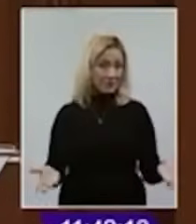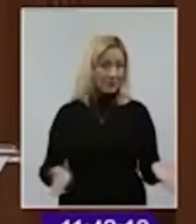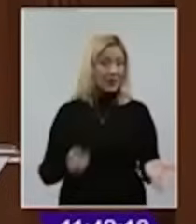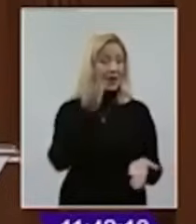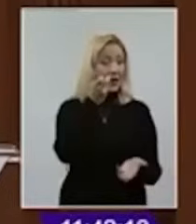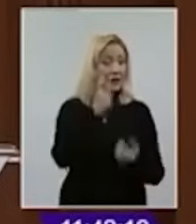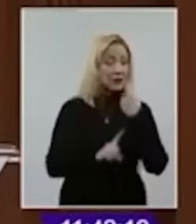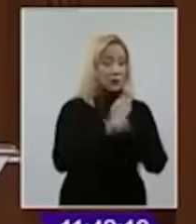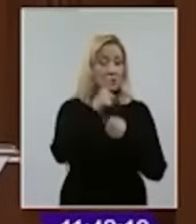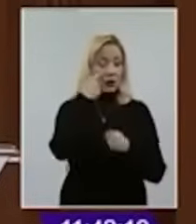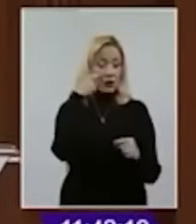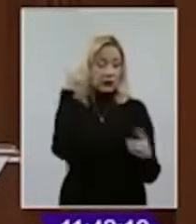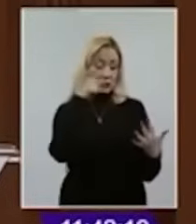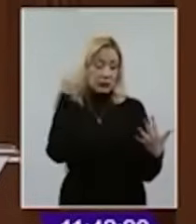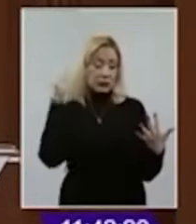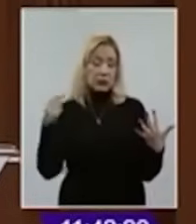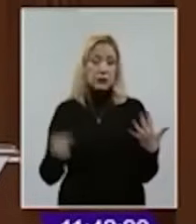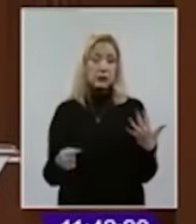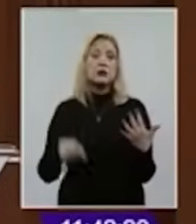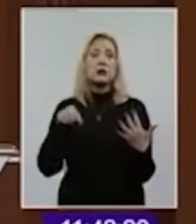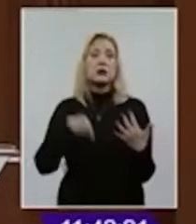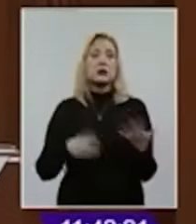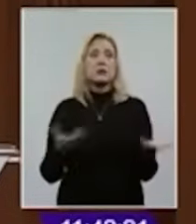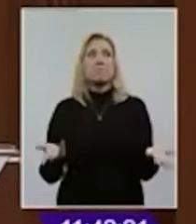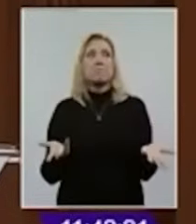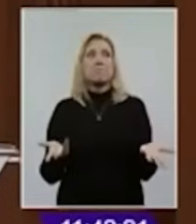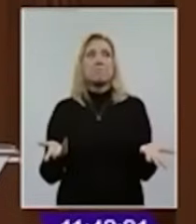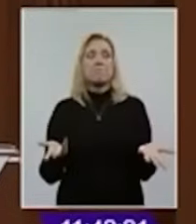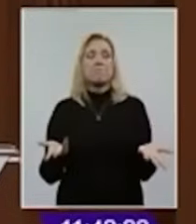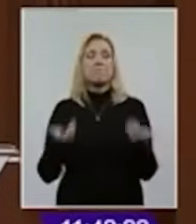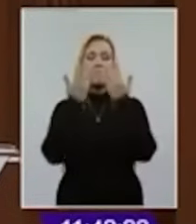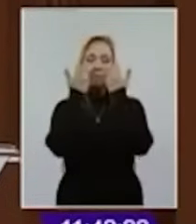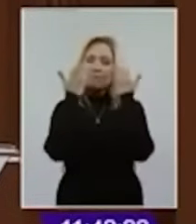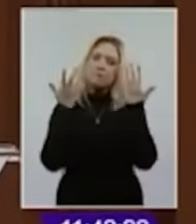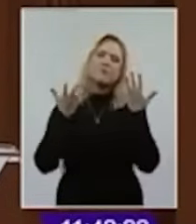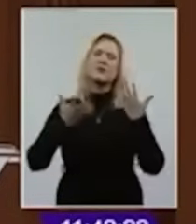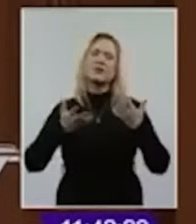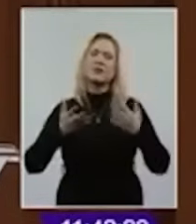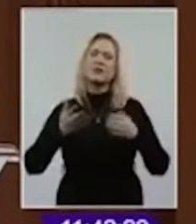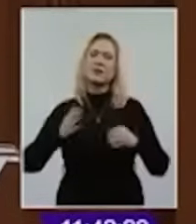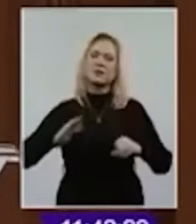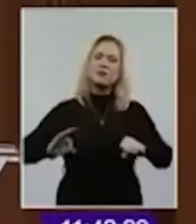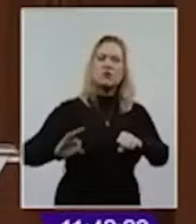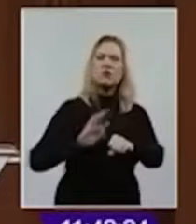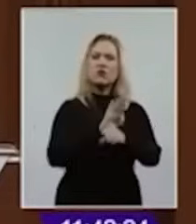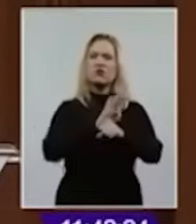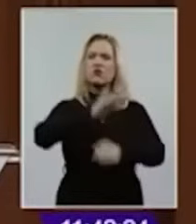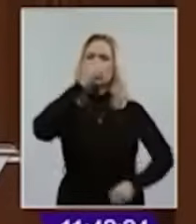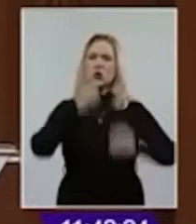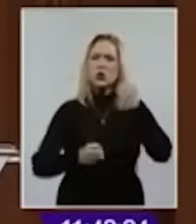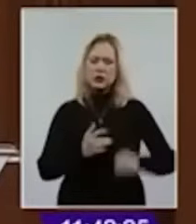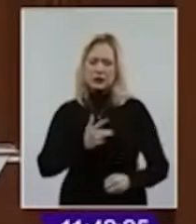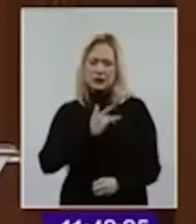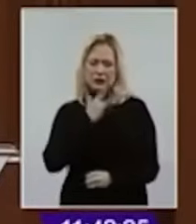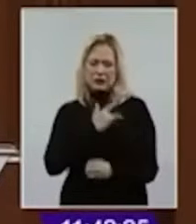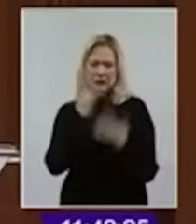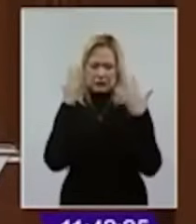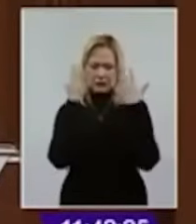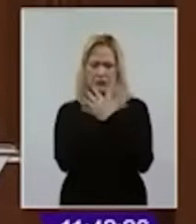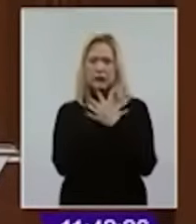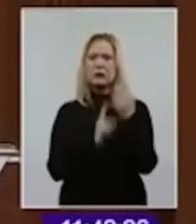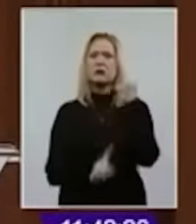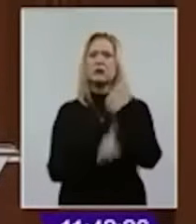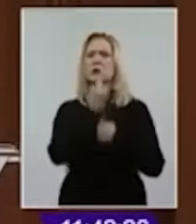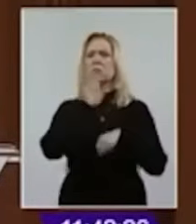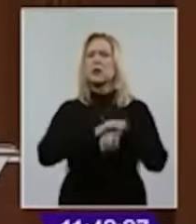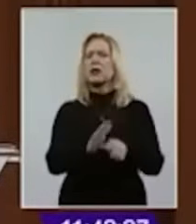los que se esperaría un fuerte activismo judicial de una corte sensible al principal problema del país que